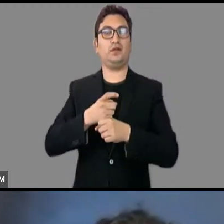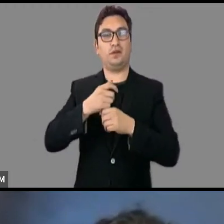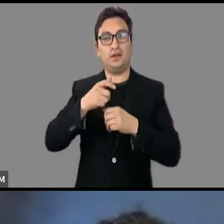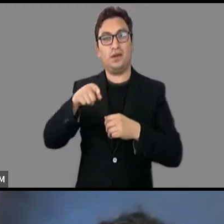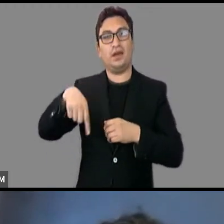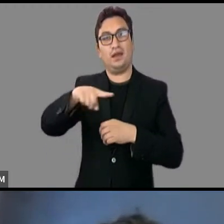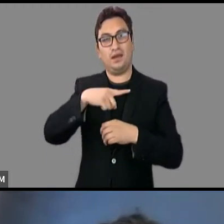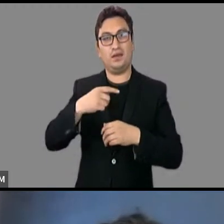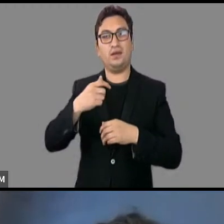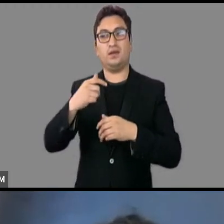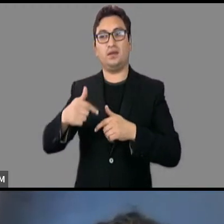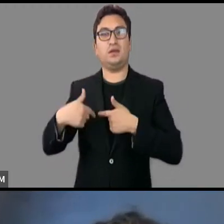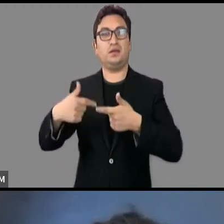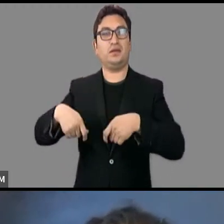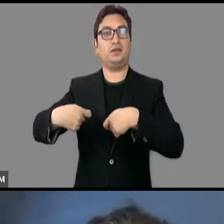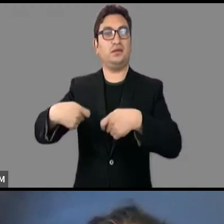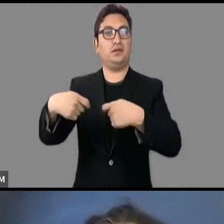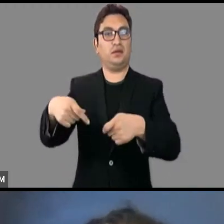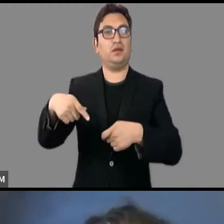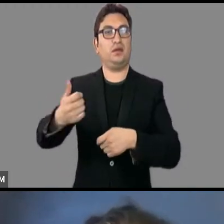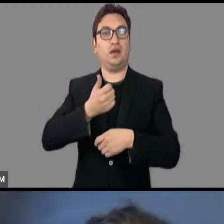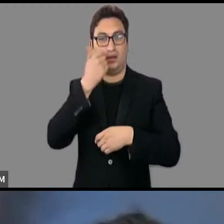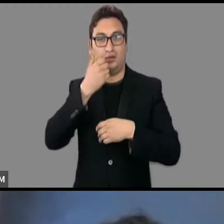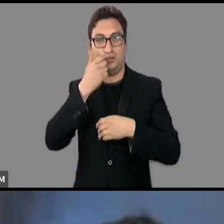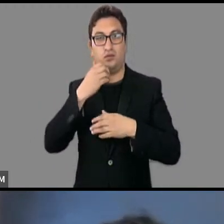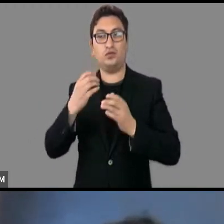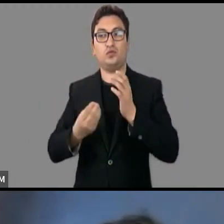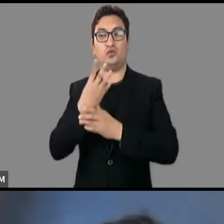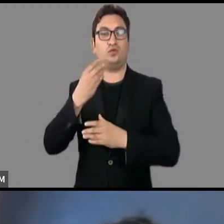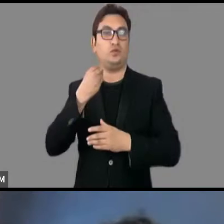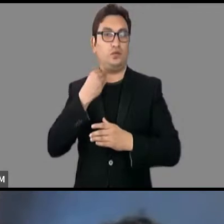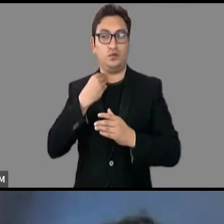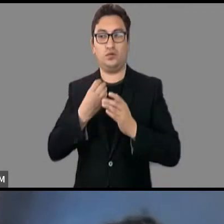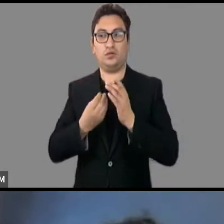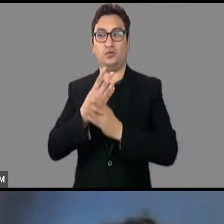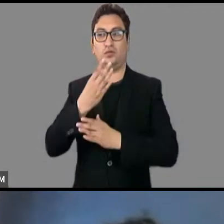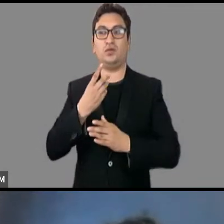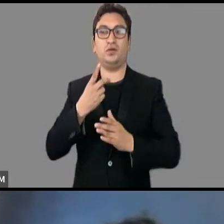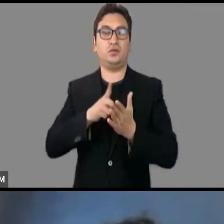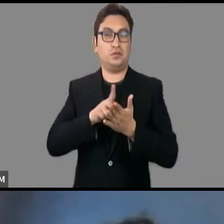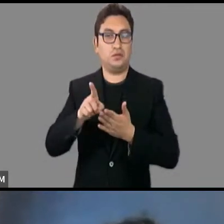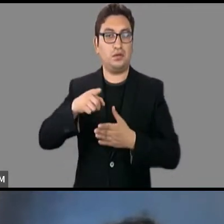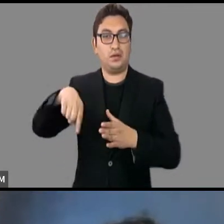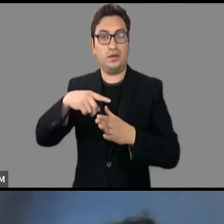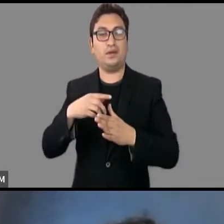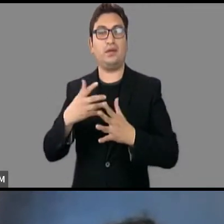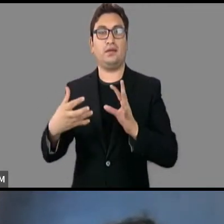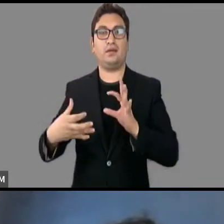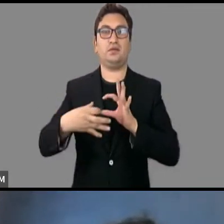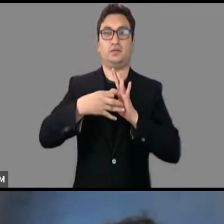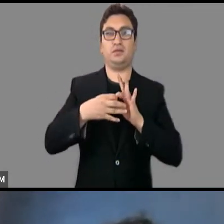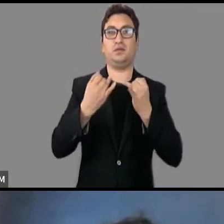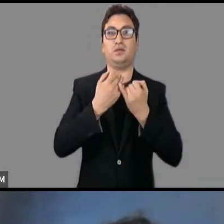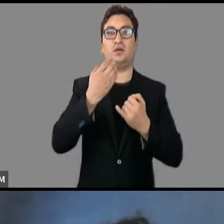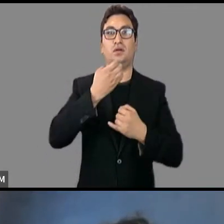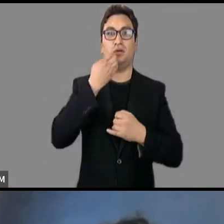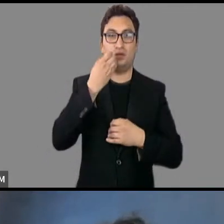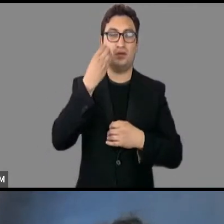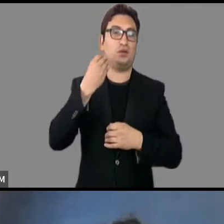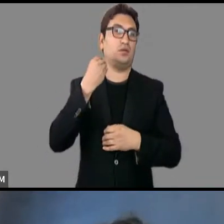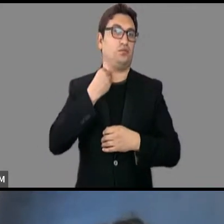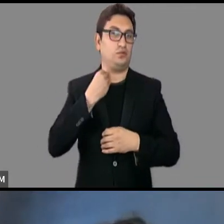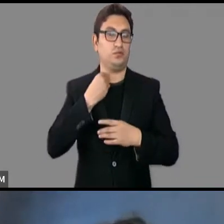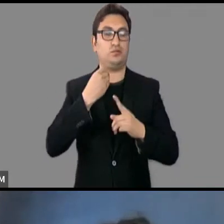y que van a ser los nuevos litigantes y hacer también mancuerna con colegios de abogados que